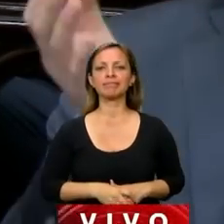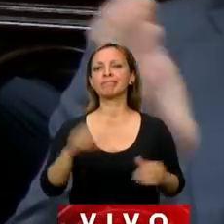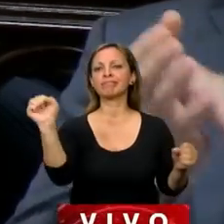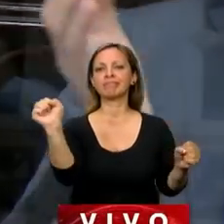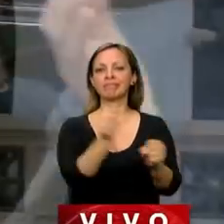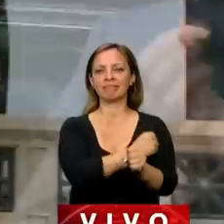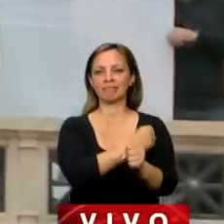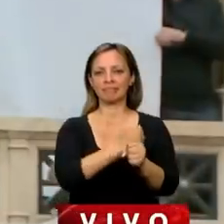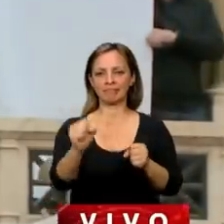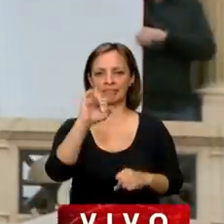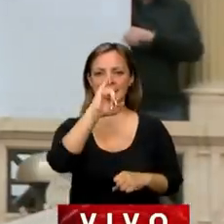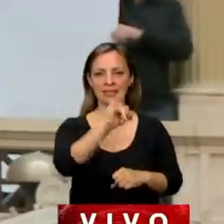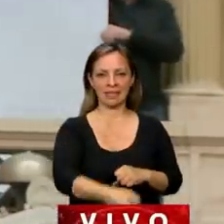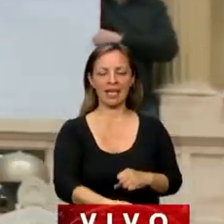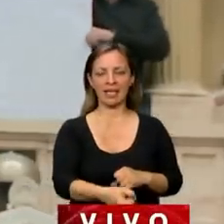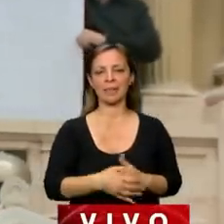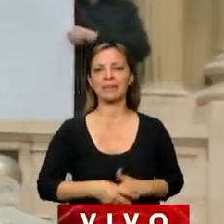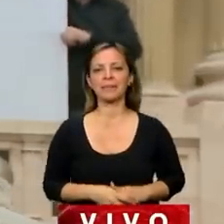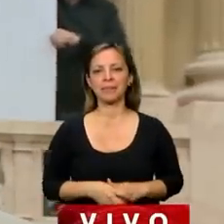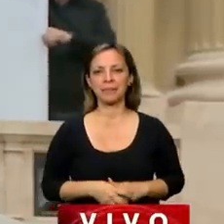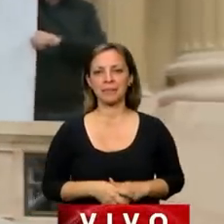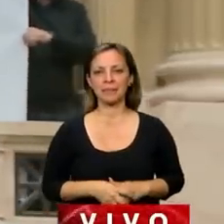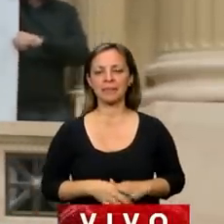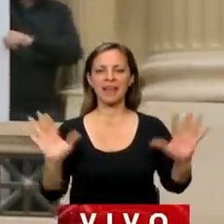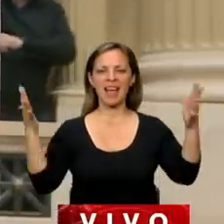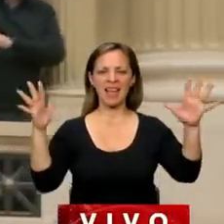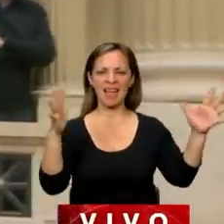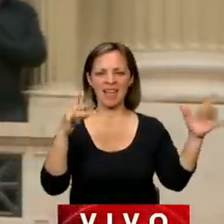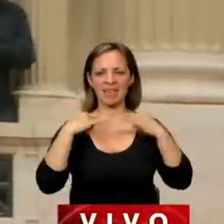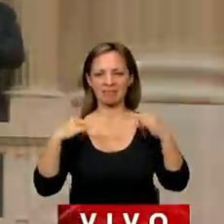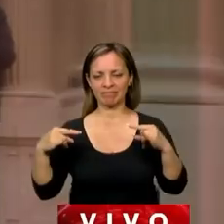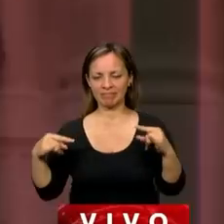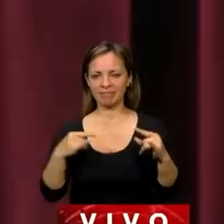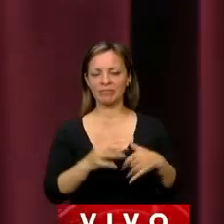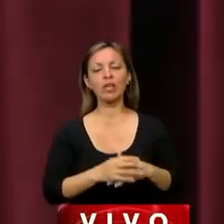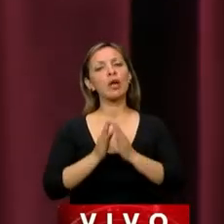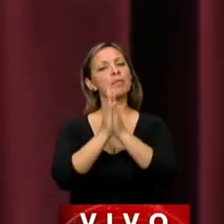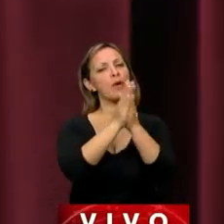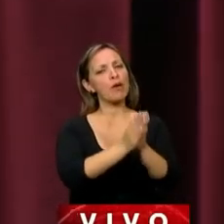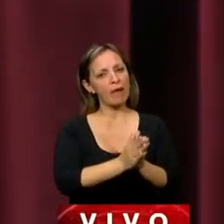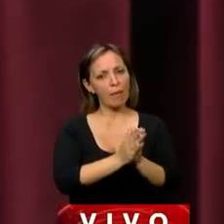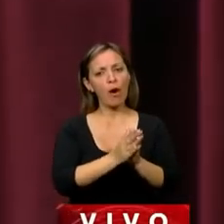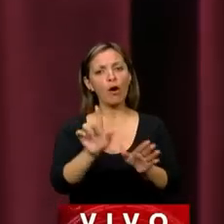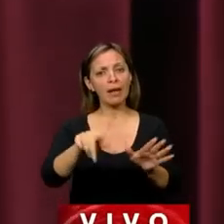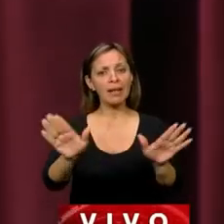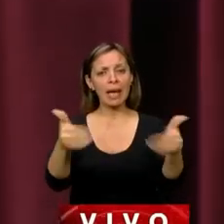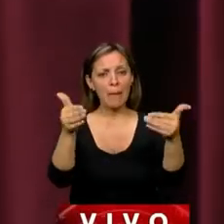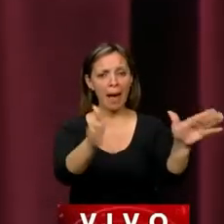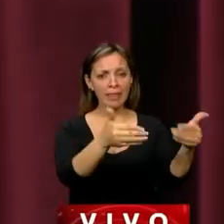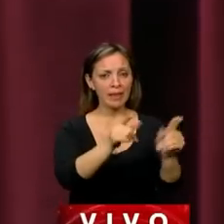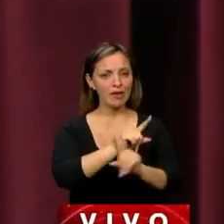Resulta afirmativa. Les pido por favor que no se levanten.